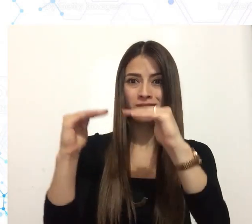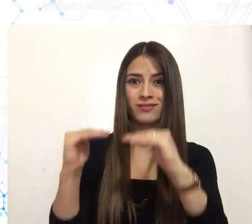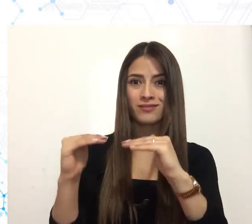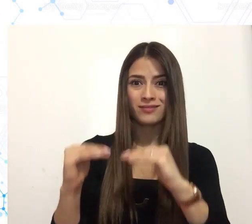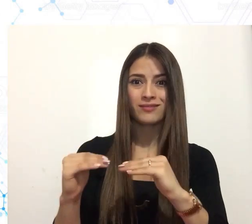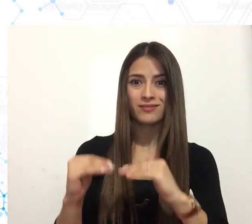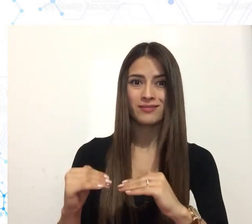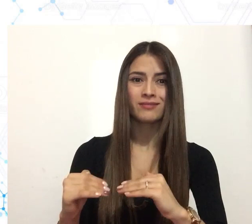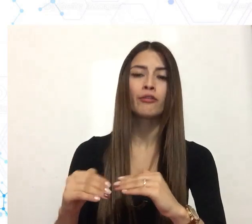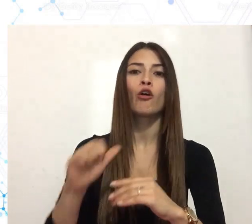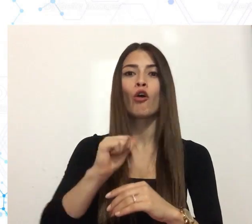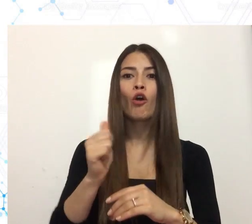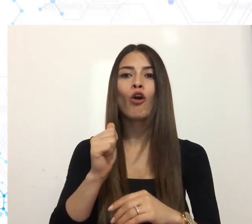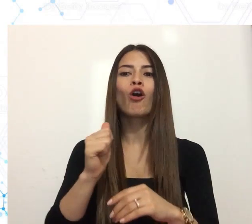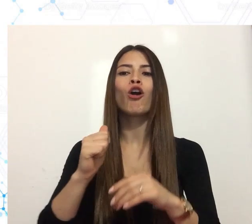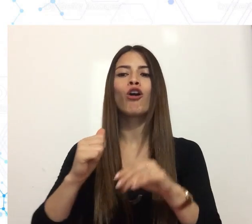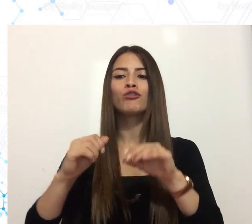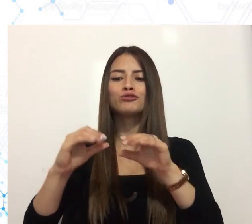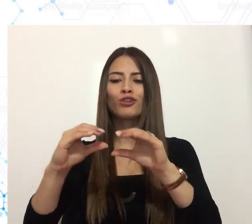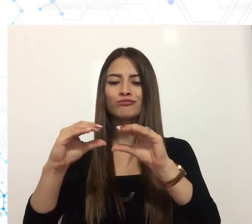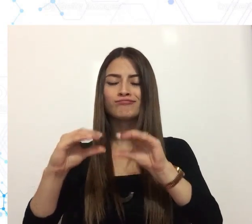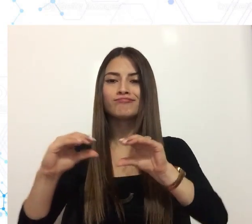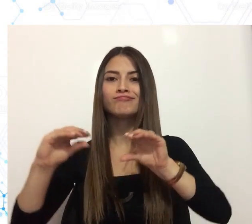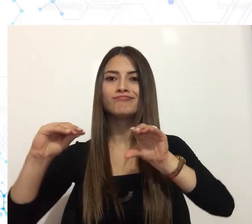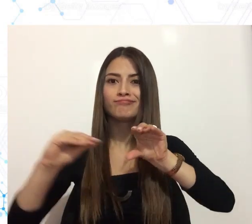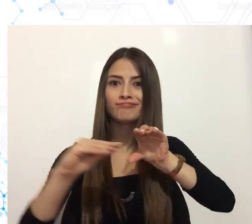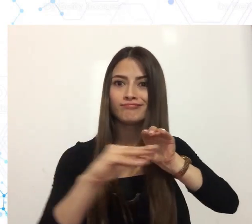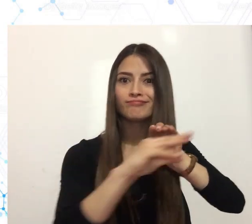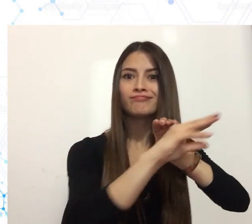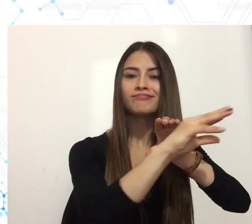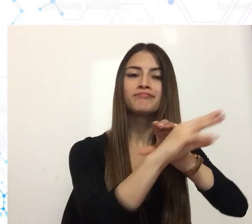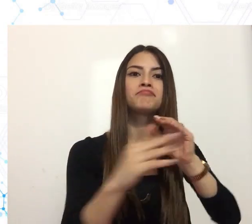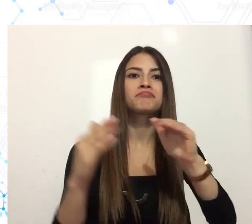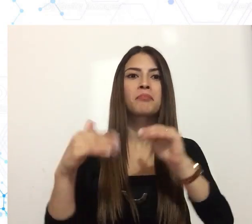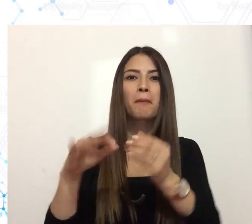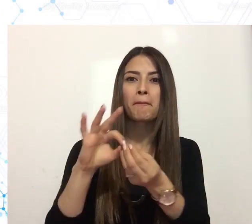atómico, para el modelo de Dalton, para modelo de Thomson, para modelo